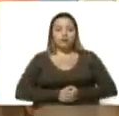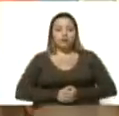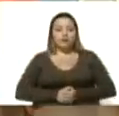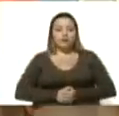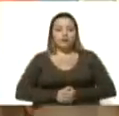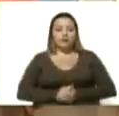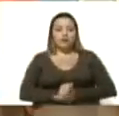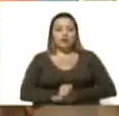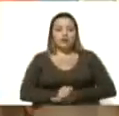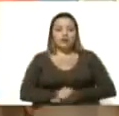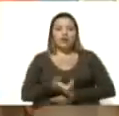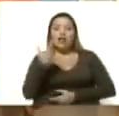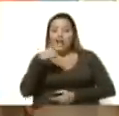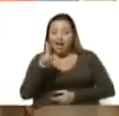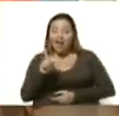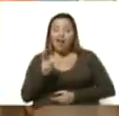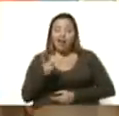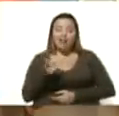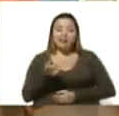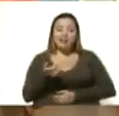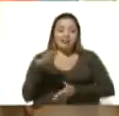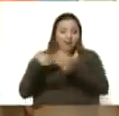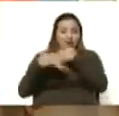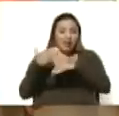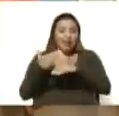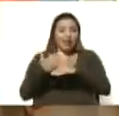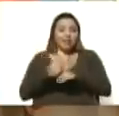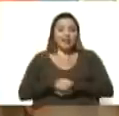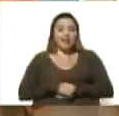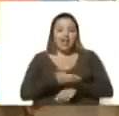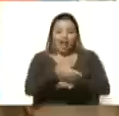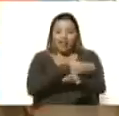en su momento inclusive el apoyo